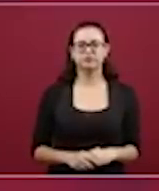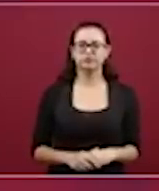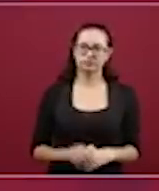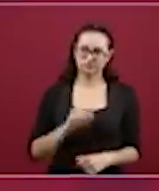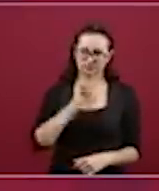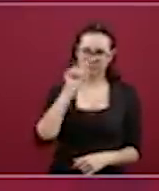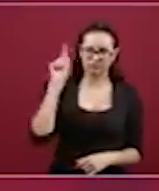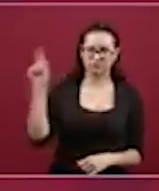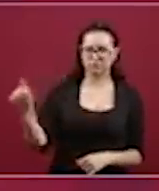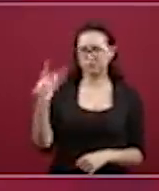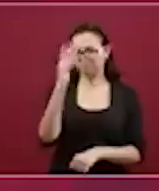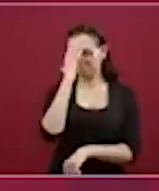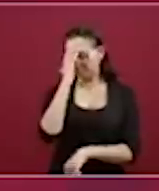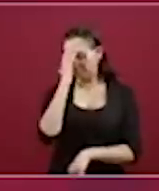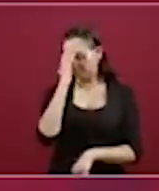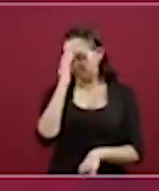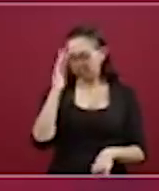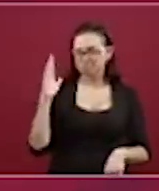conmemorar este